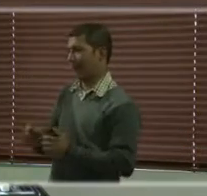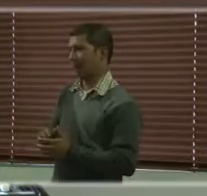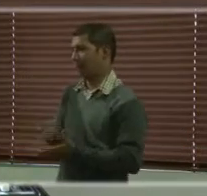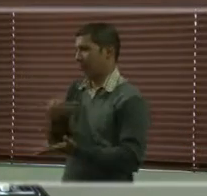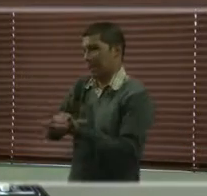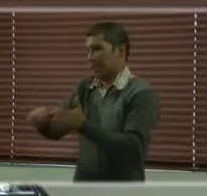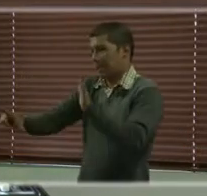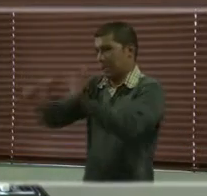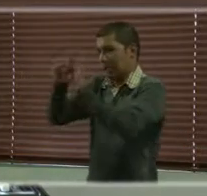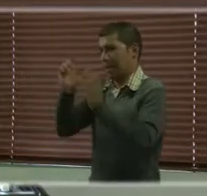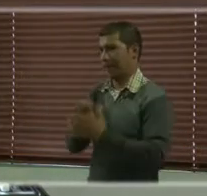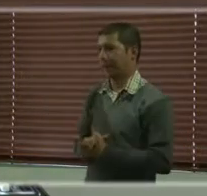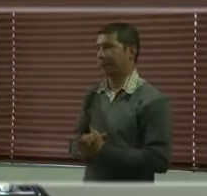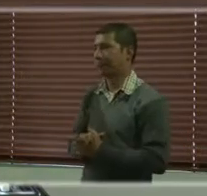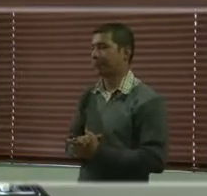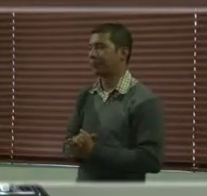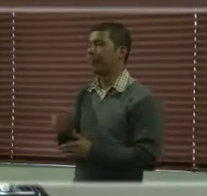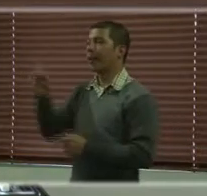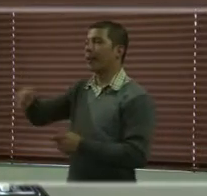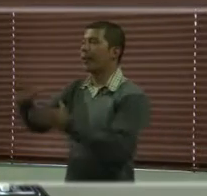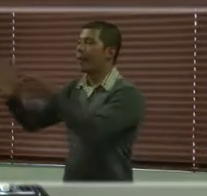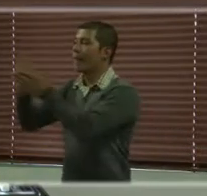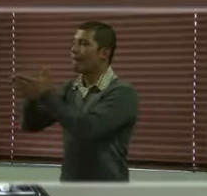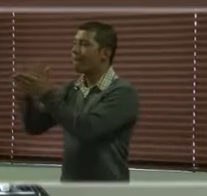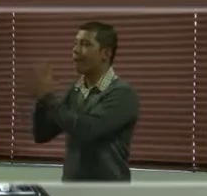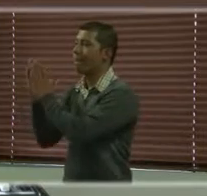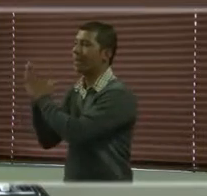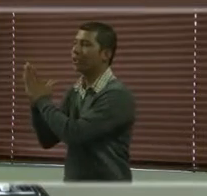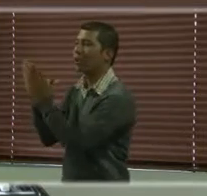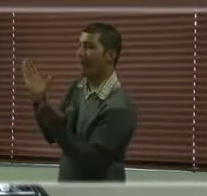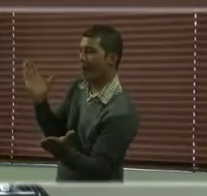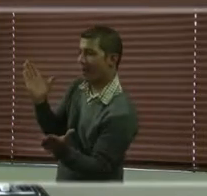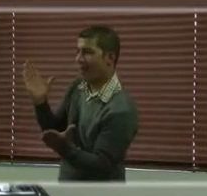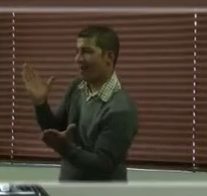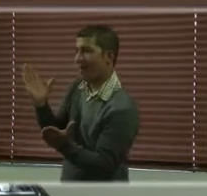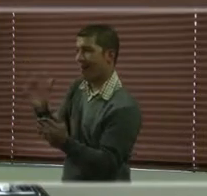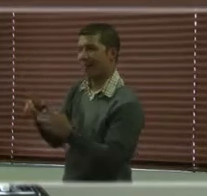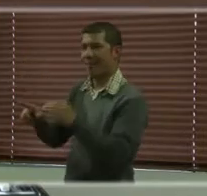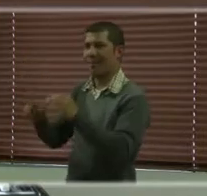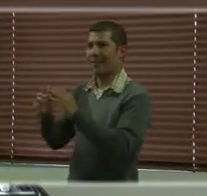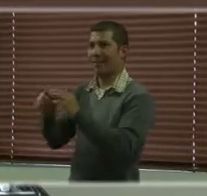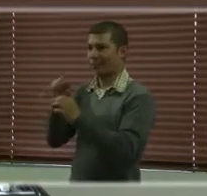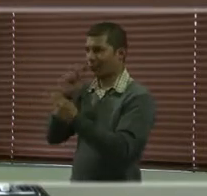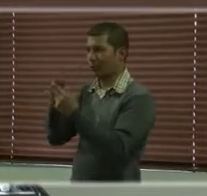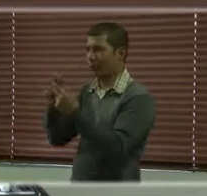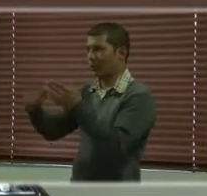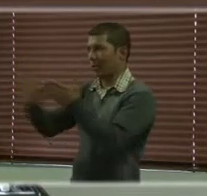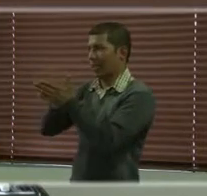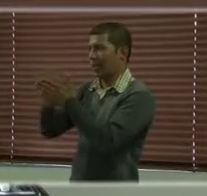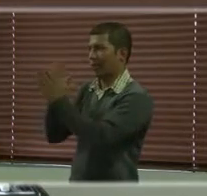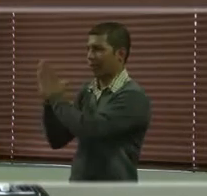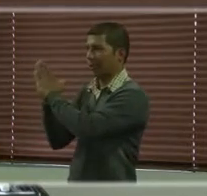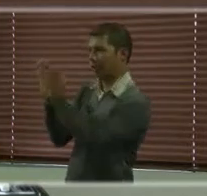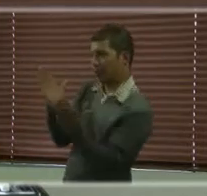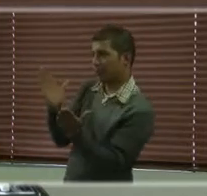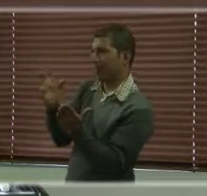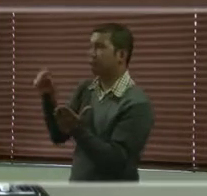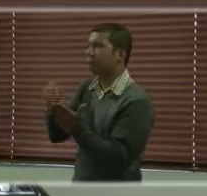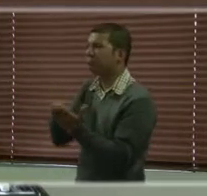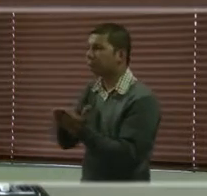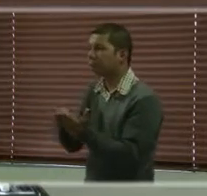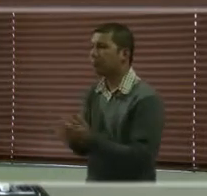esos informes sombra para tener una idea generalizada de lo que está pasando en relación a la convención